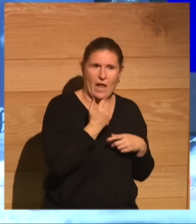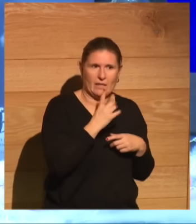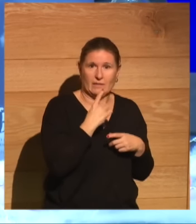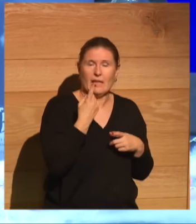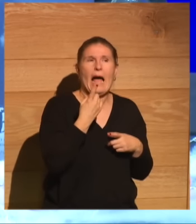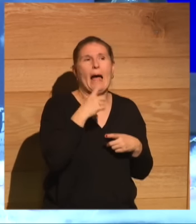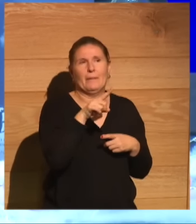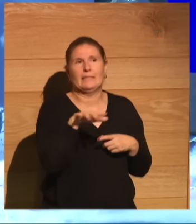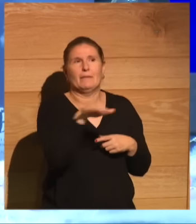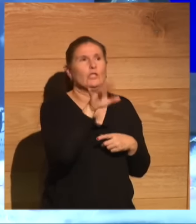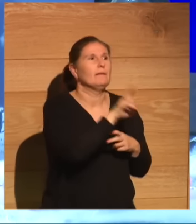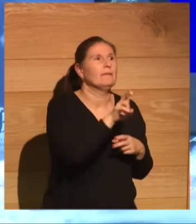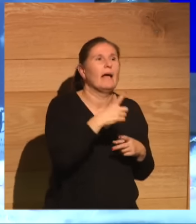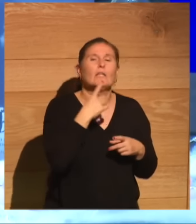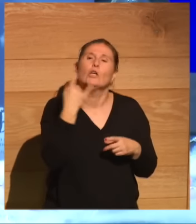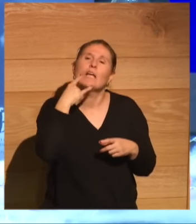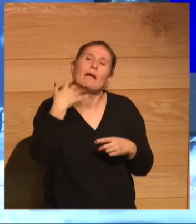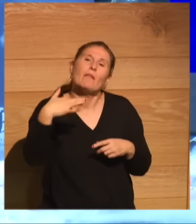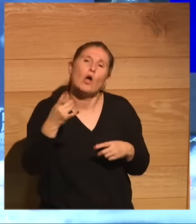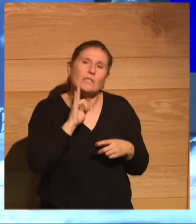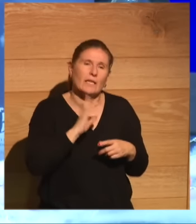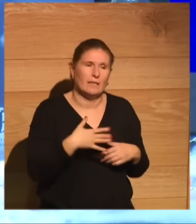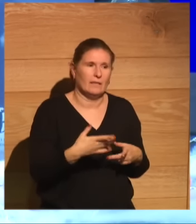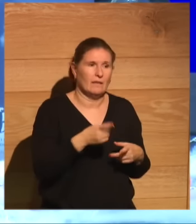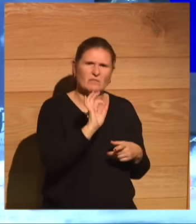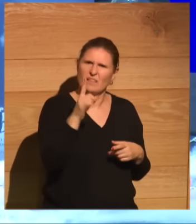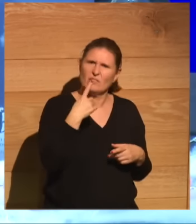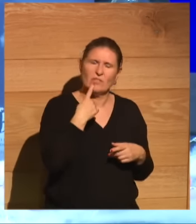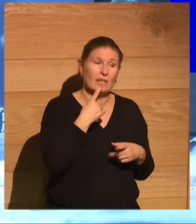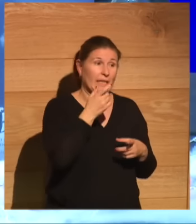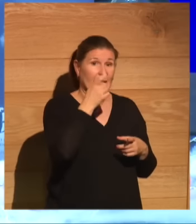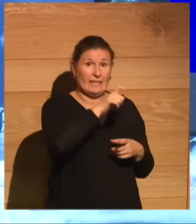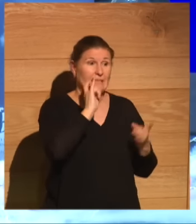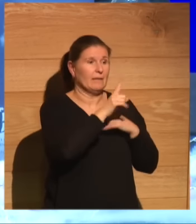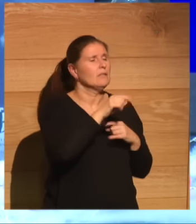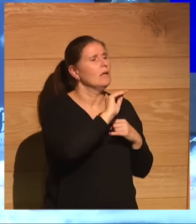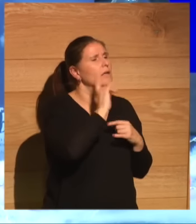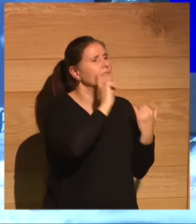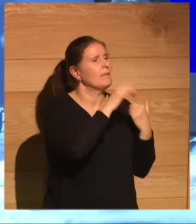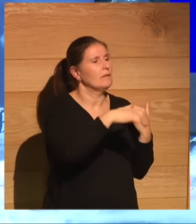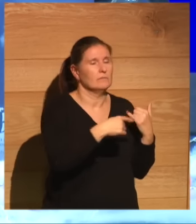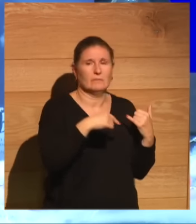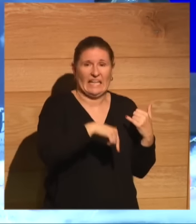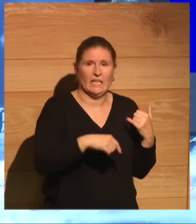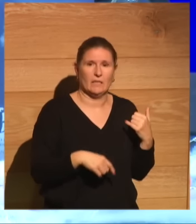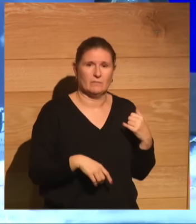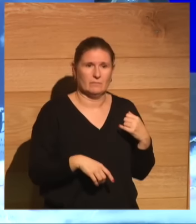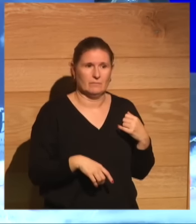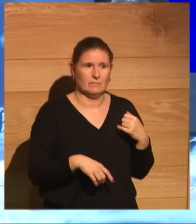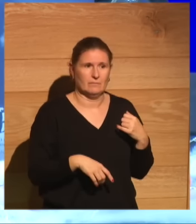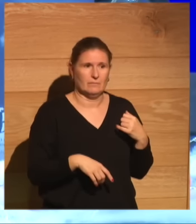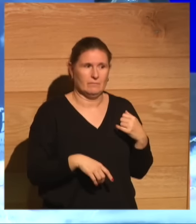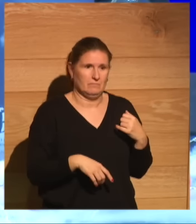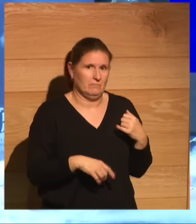No, ¿De dónde nos llama? Yo he pensado mucho siempre eso, cuando la gente llama tenía que decir, ¿dónde llama? Pues de aquí.